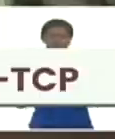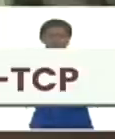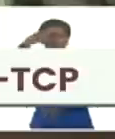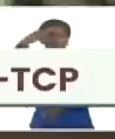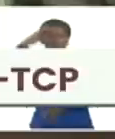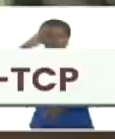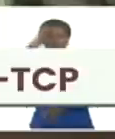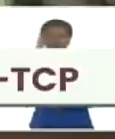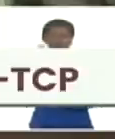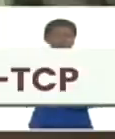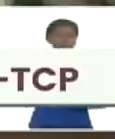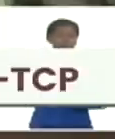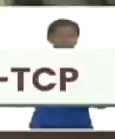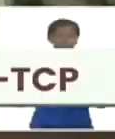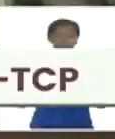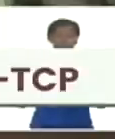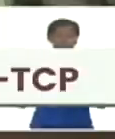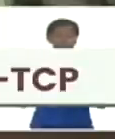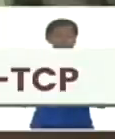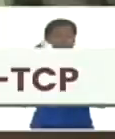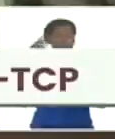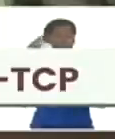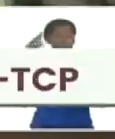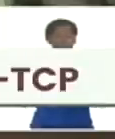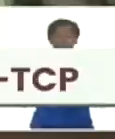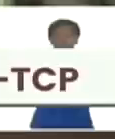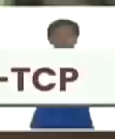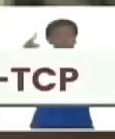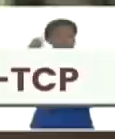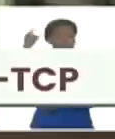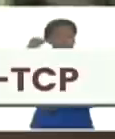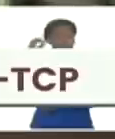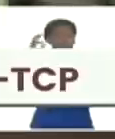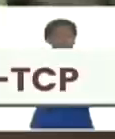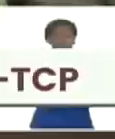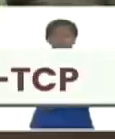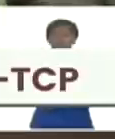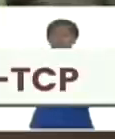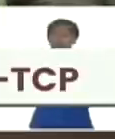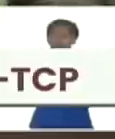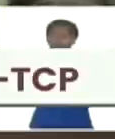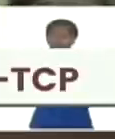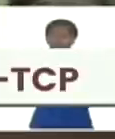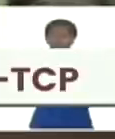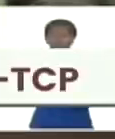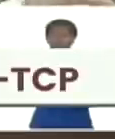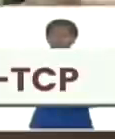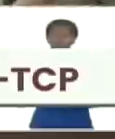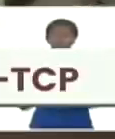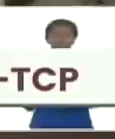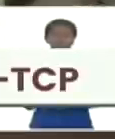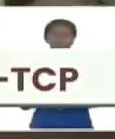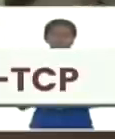Obama ha dicho correctamente que no debemos luchar batallas del siglo XX